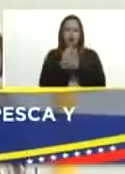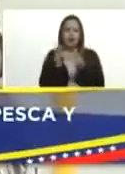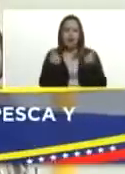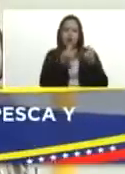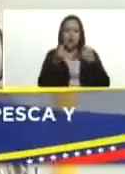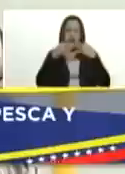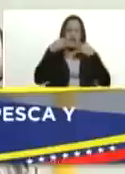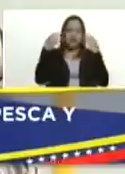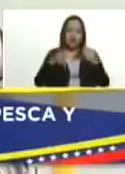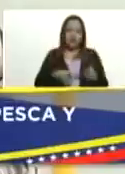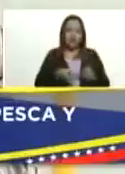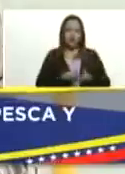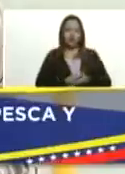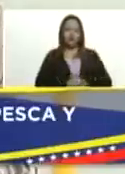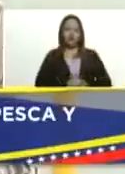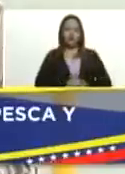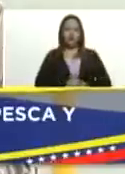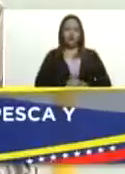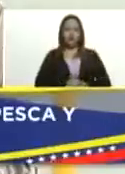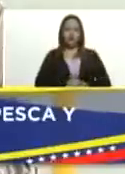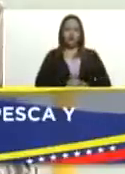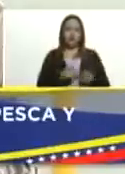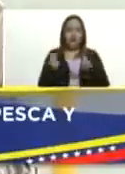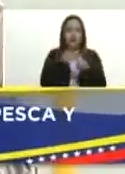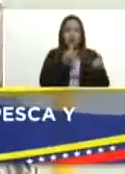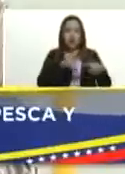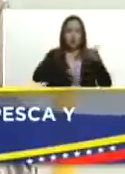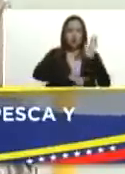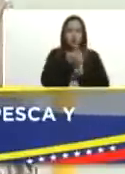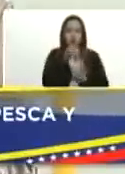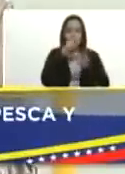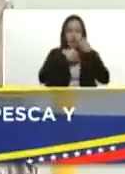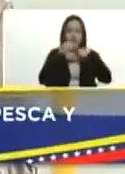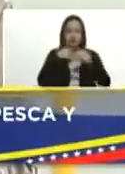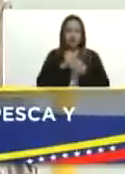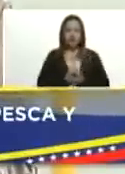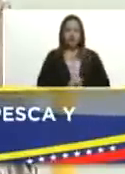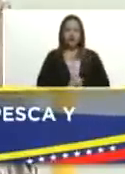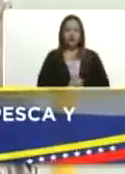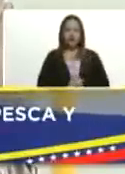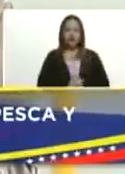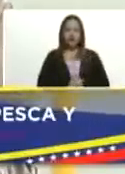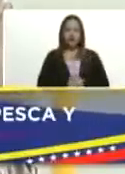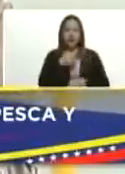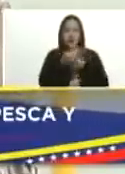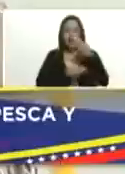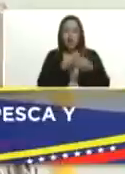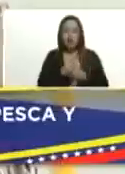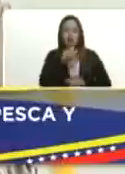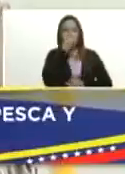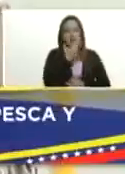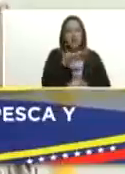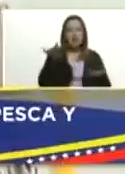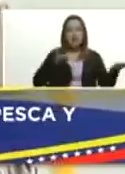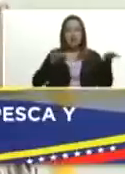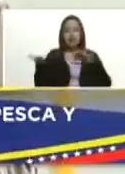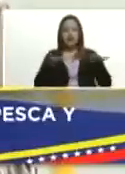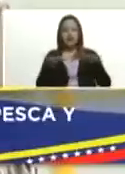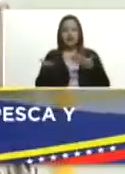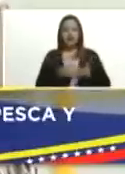real, de la economía que produce alimentos, que produce bienes, que produce